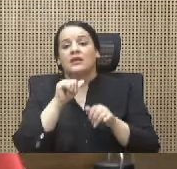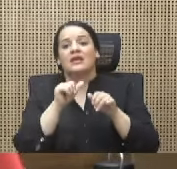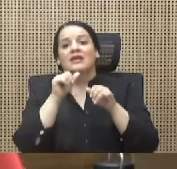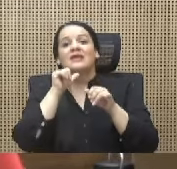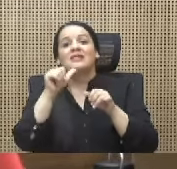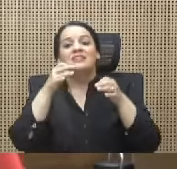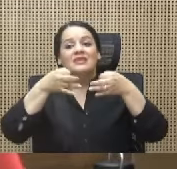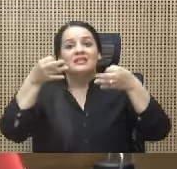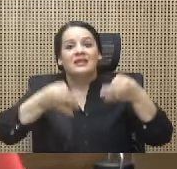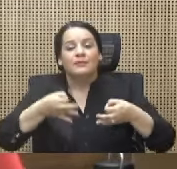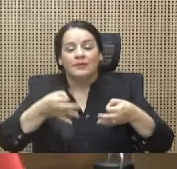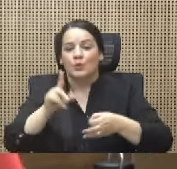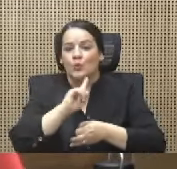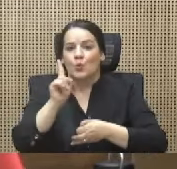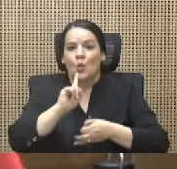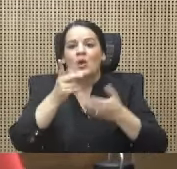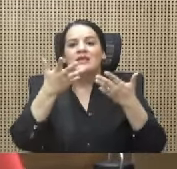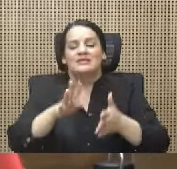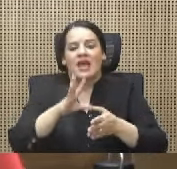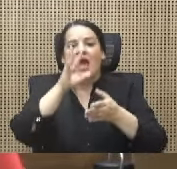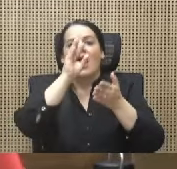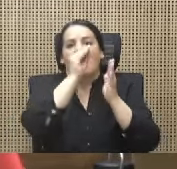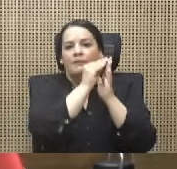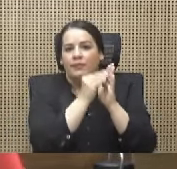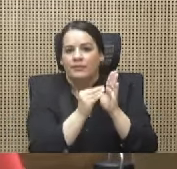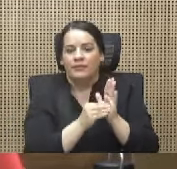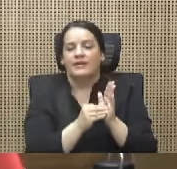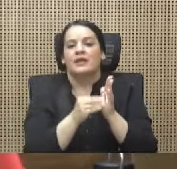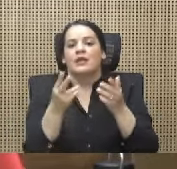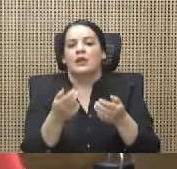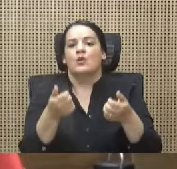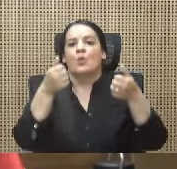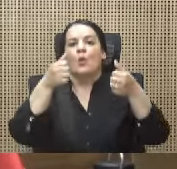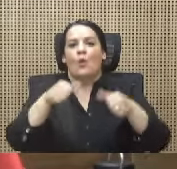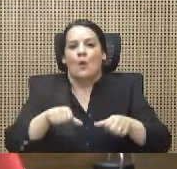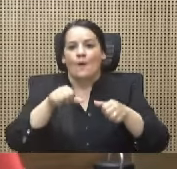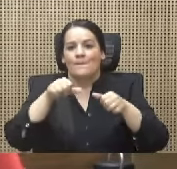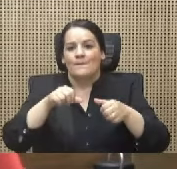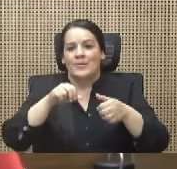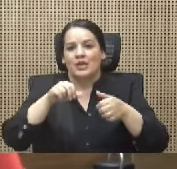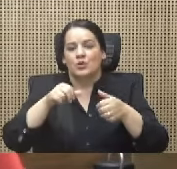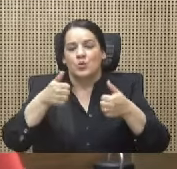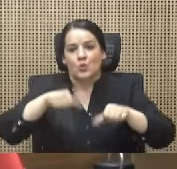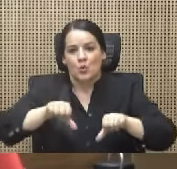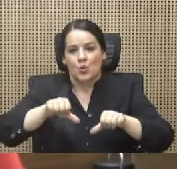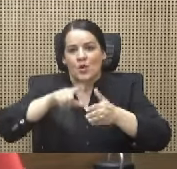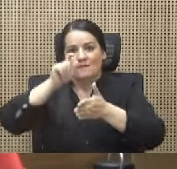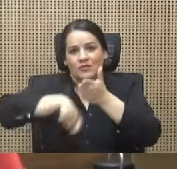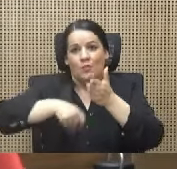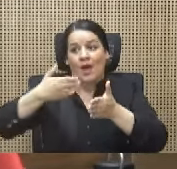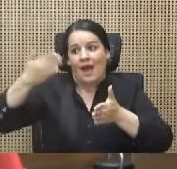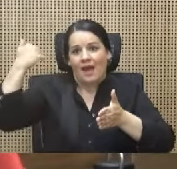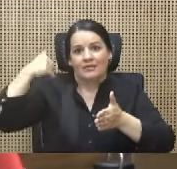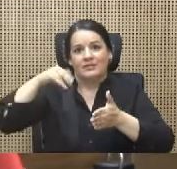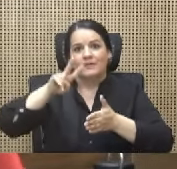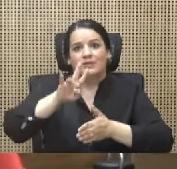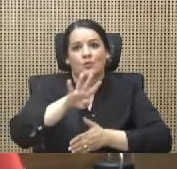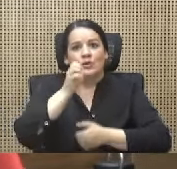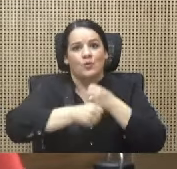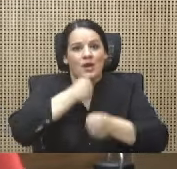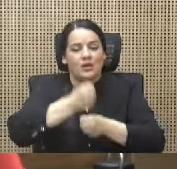está delimitado dentro del convenio que se firmó hace 24 años. No choca con nuestro marco